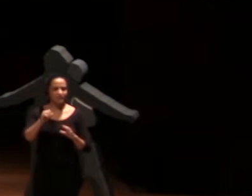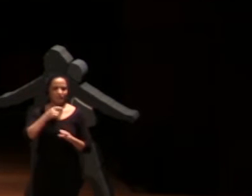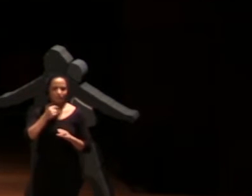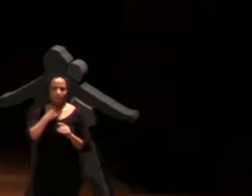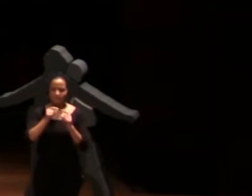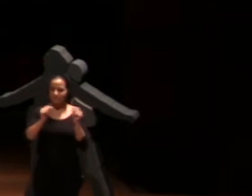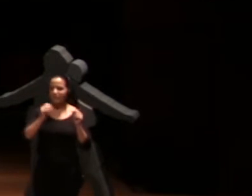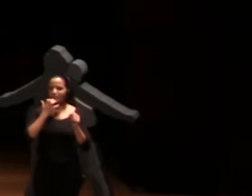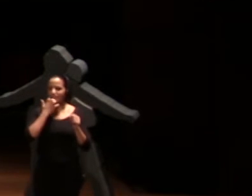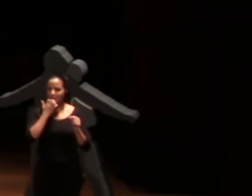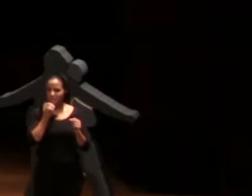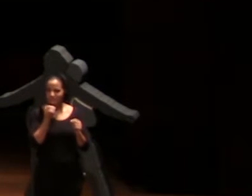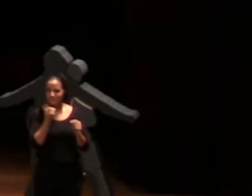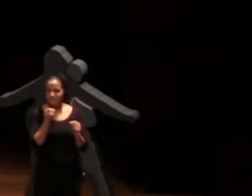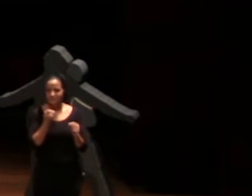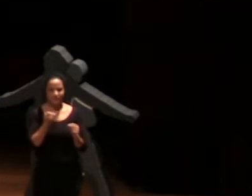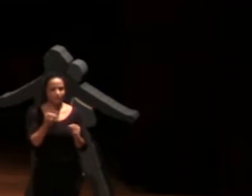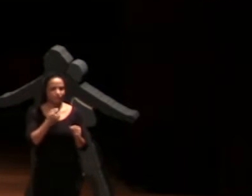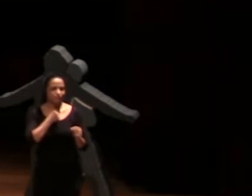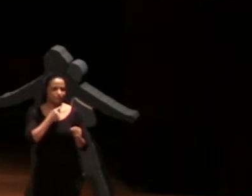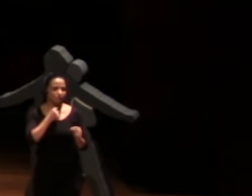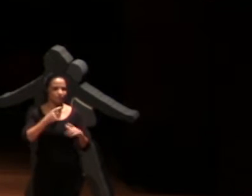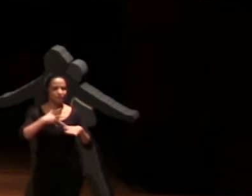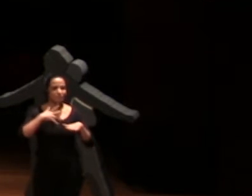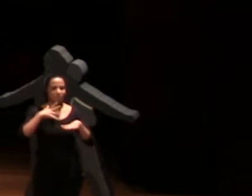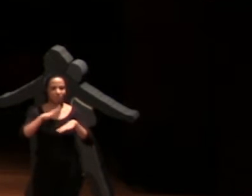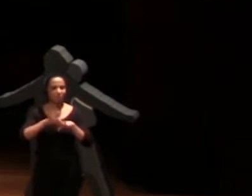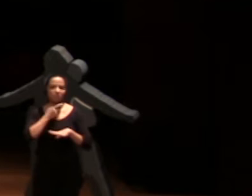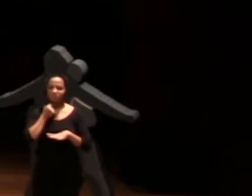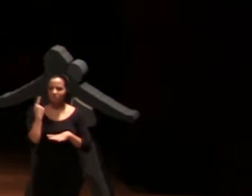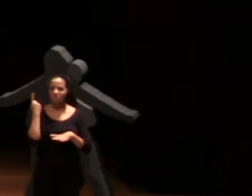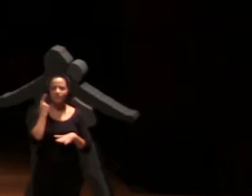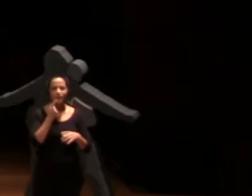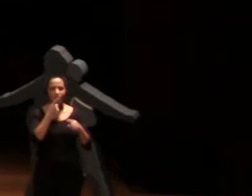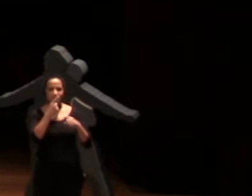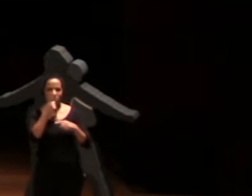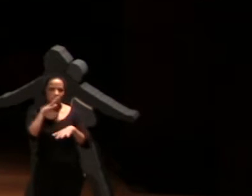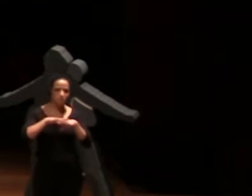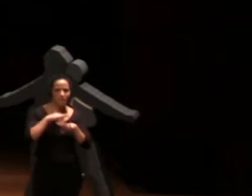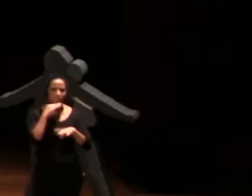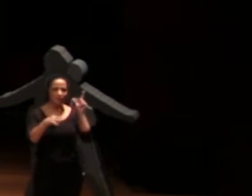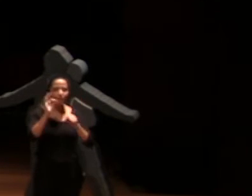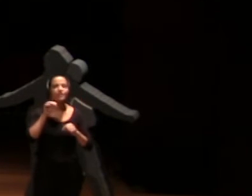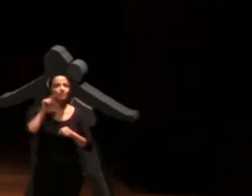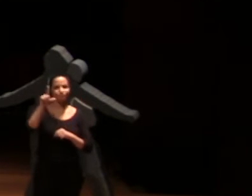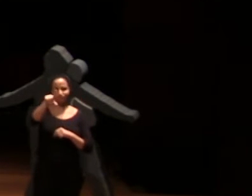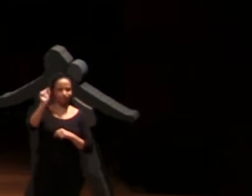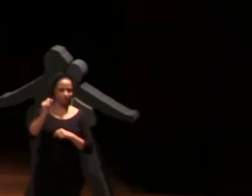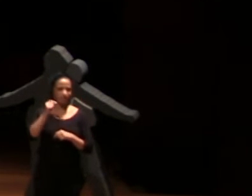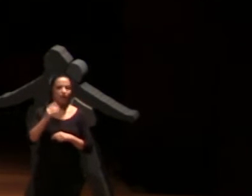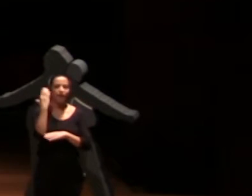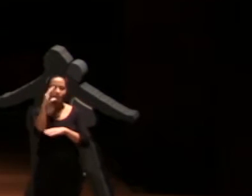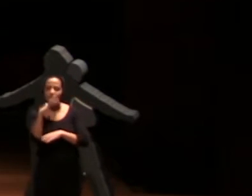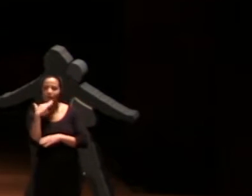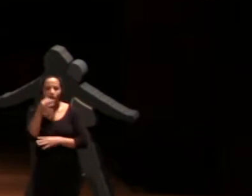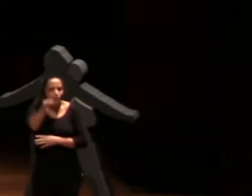una única ecuación, tal vez sería esta, ¿vale? Donde ni siquiera la ciencia nos va a otorgar una